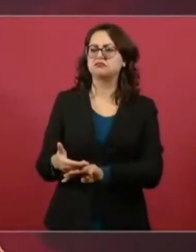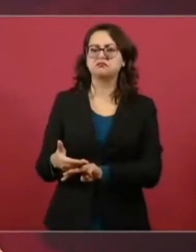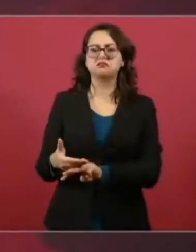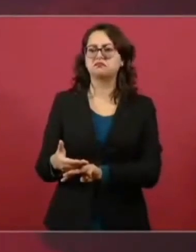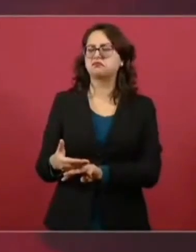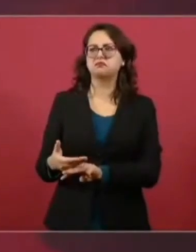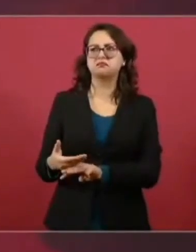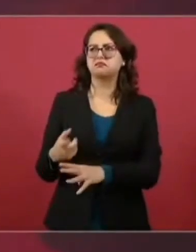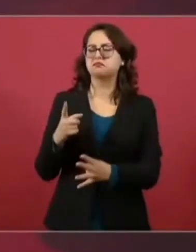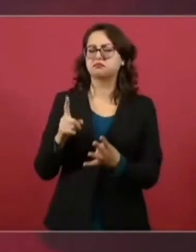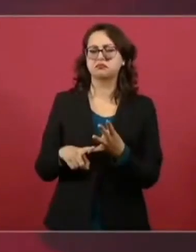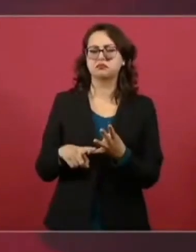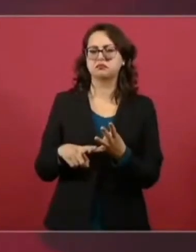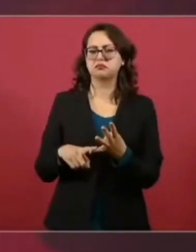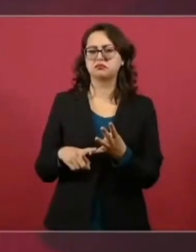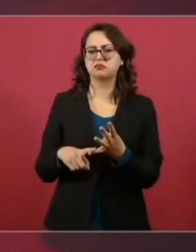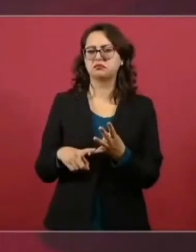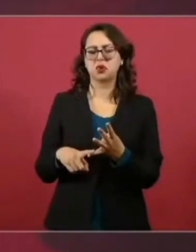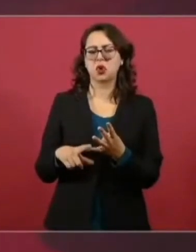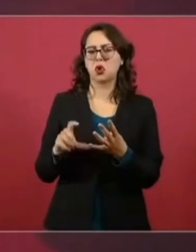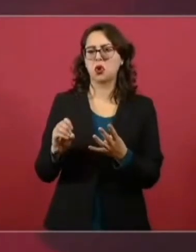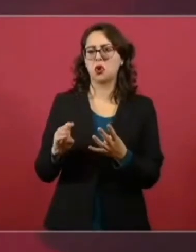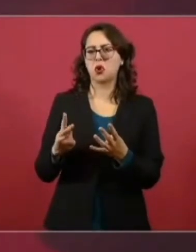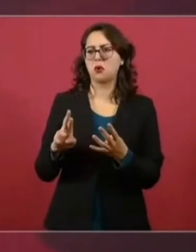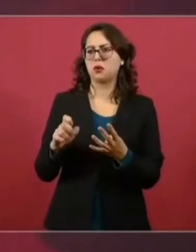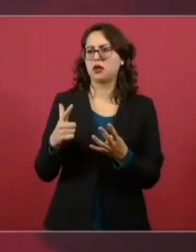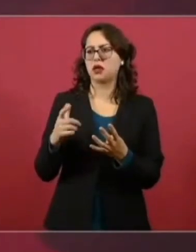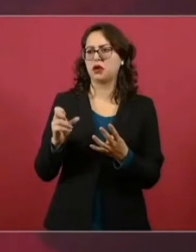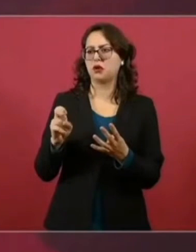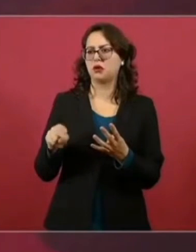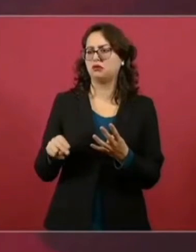Obregón, no,